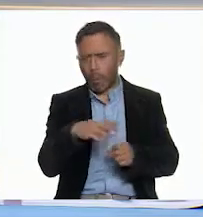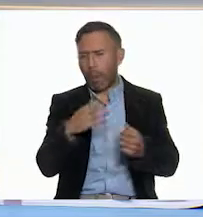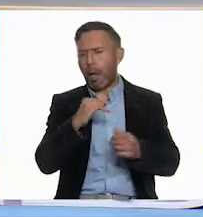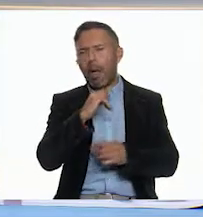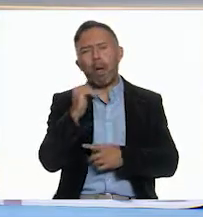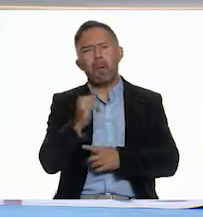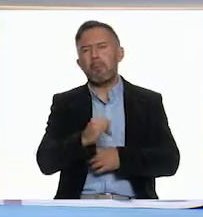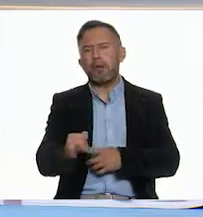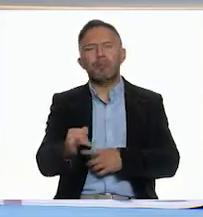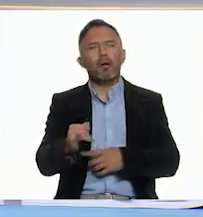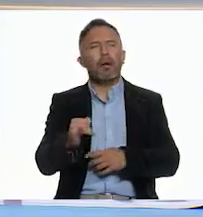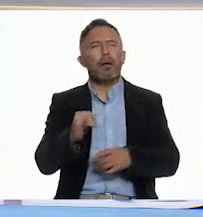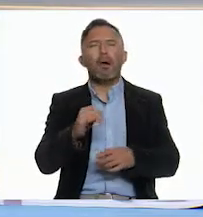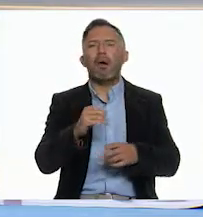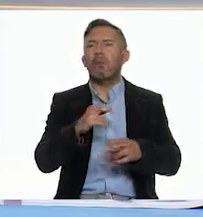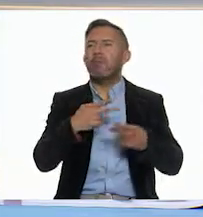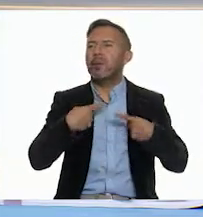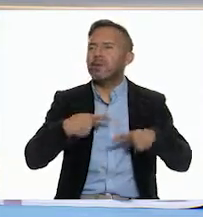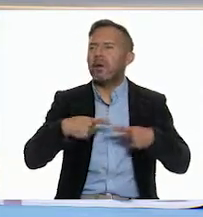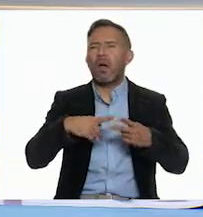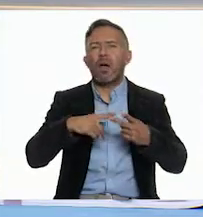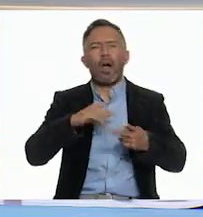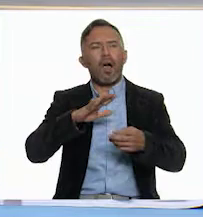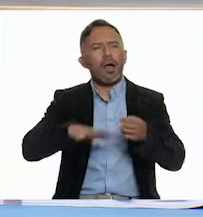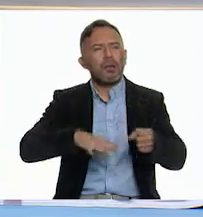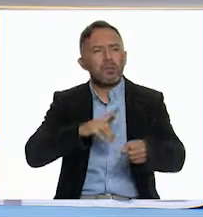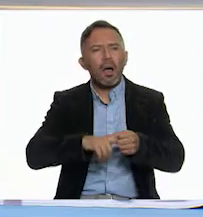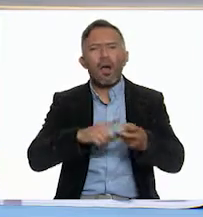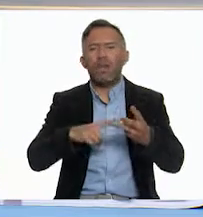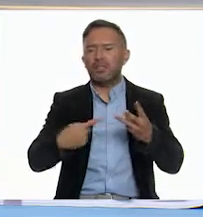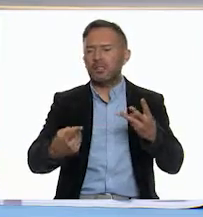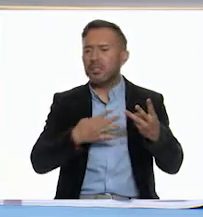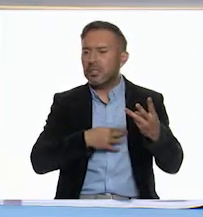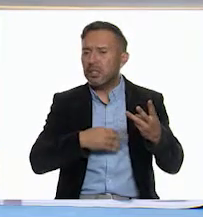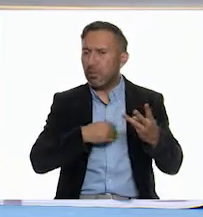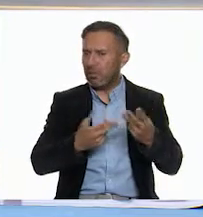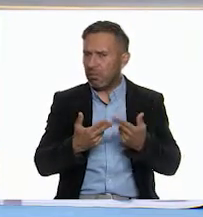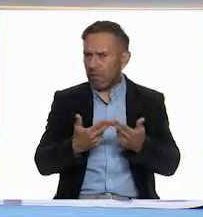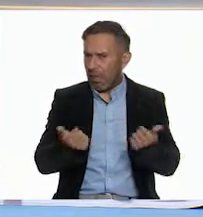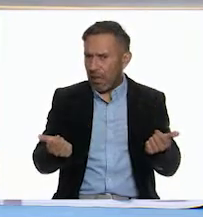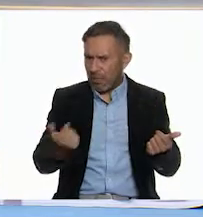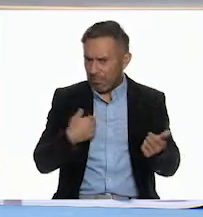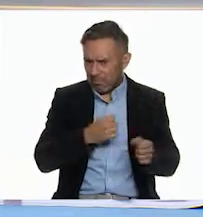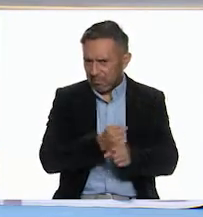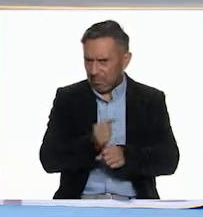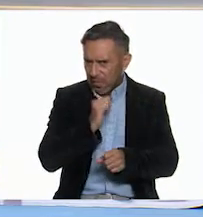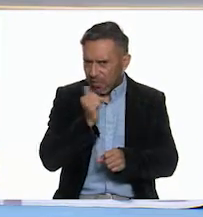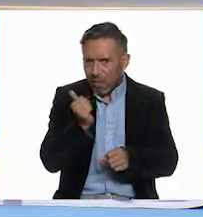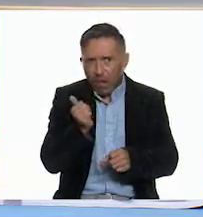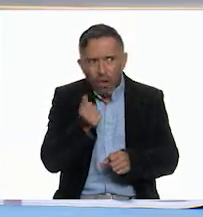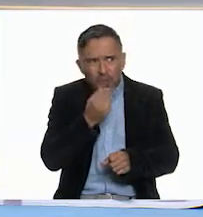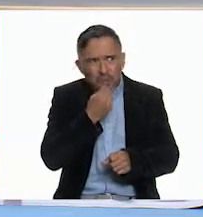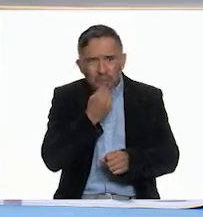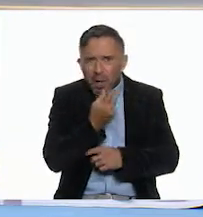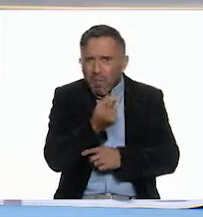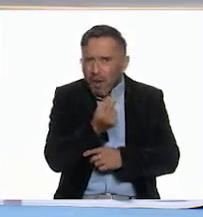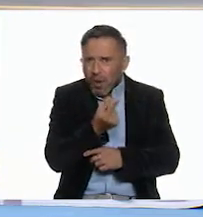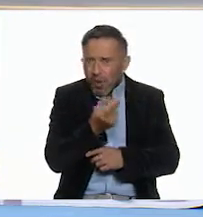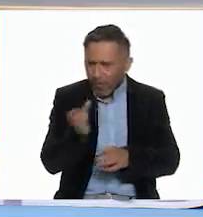ni a los animales, ni a sus hijos. Porque además les daba comida para perros. Eso de